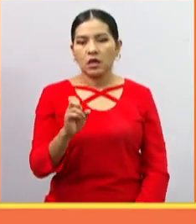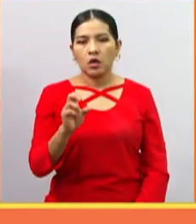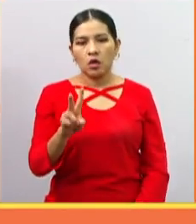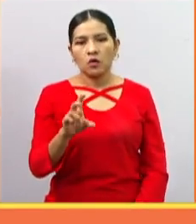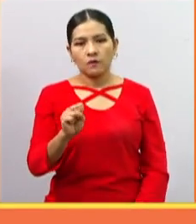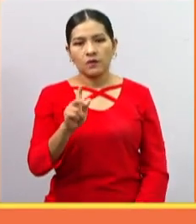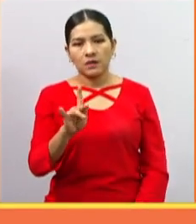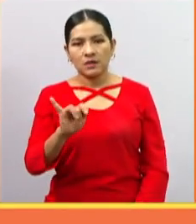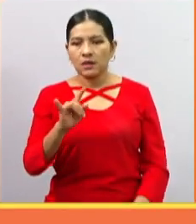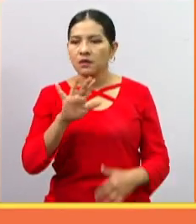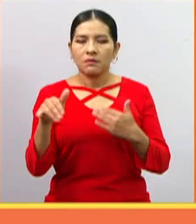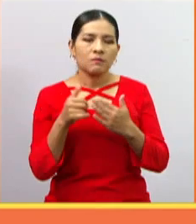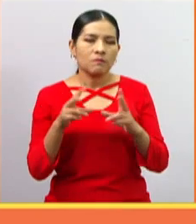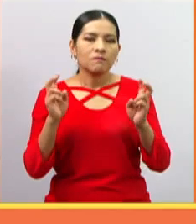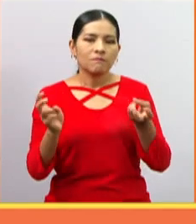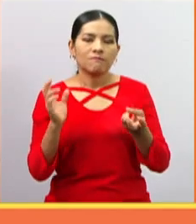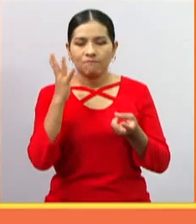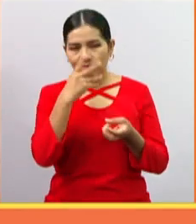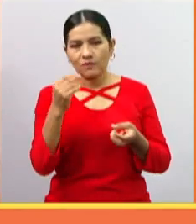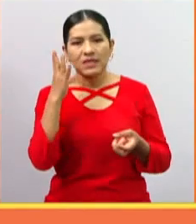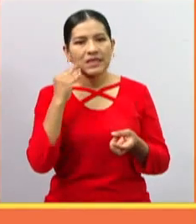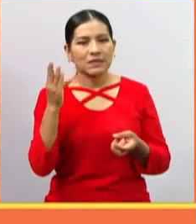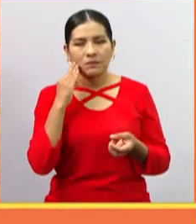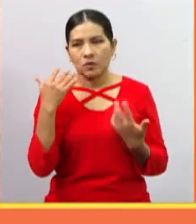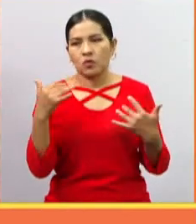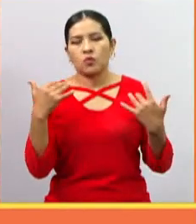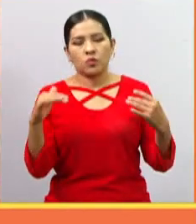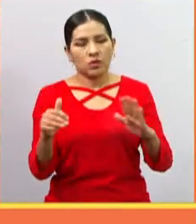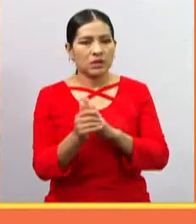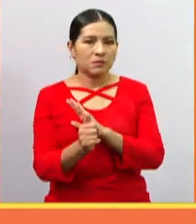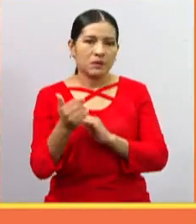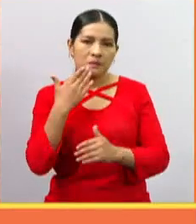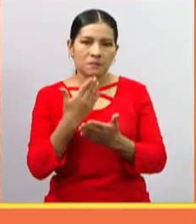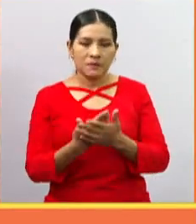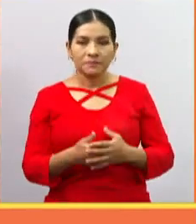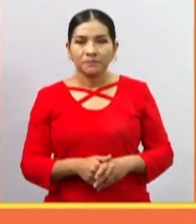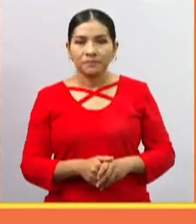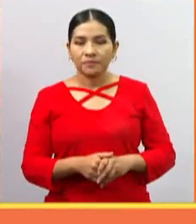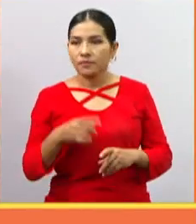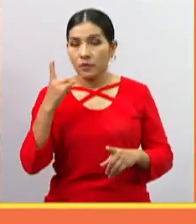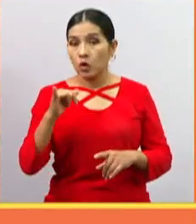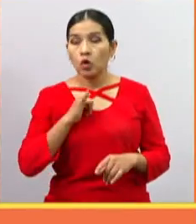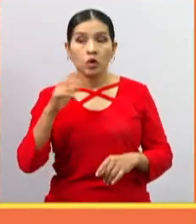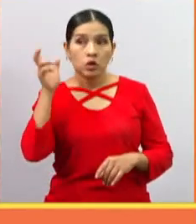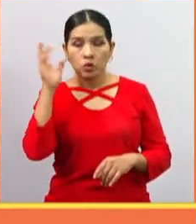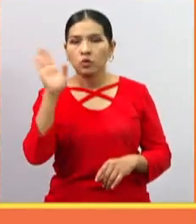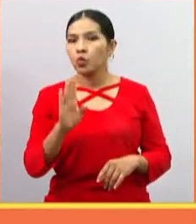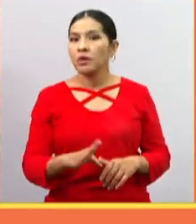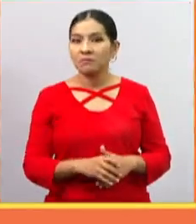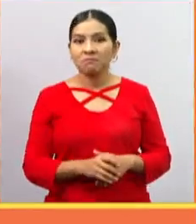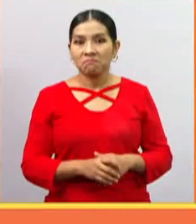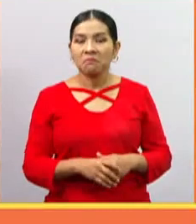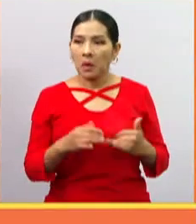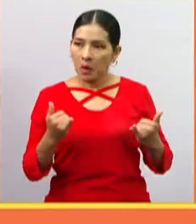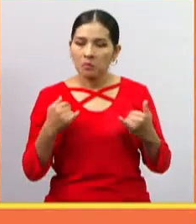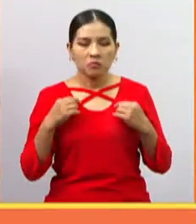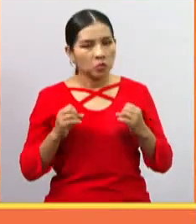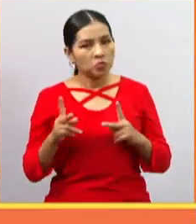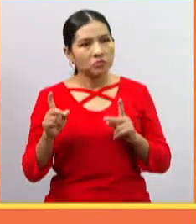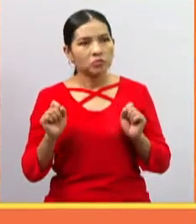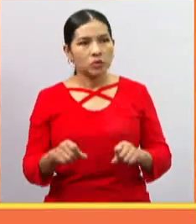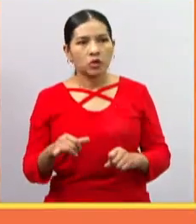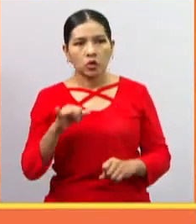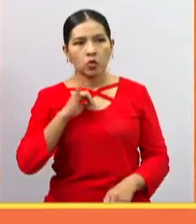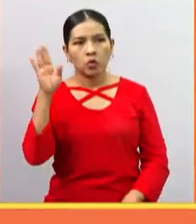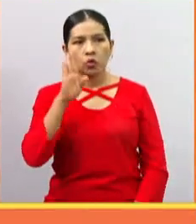es una experiencia verdaderamente extraordinaria. Yo nunca he escuchado en vivo. Bueno, esta es la ocasión. Esta es la oportunidad. Exactamente. Nunca